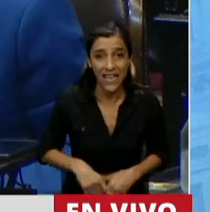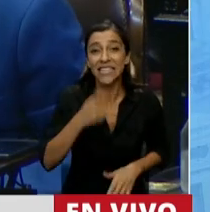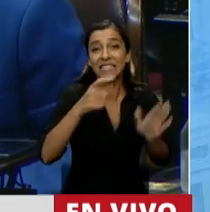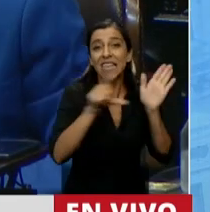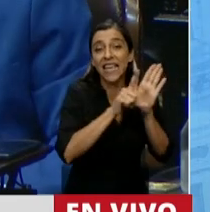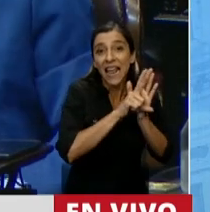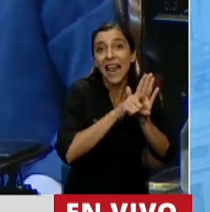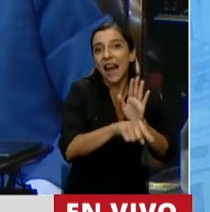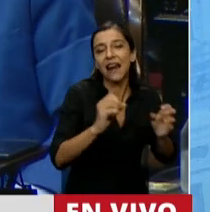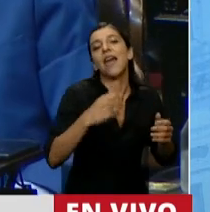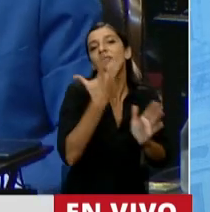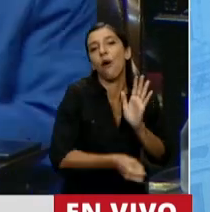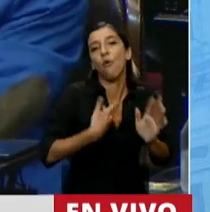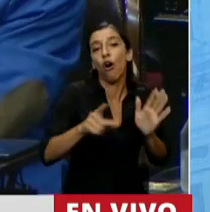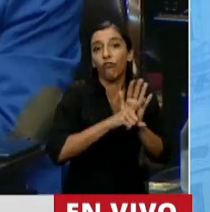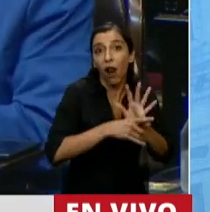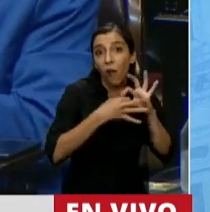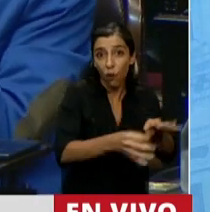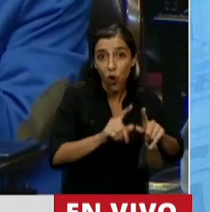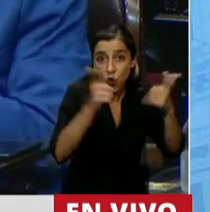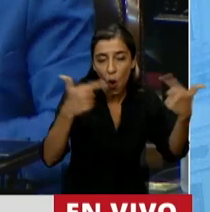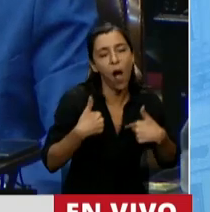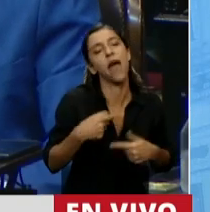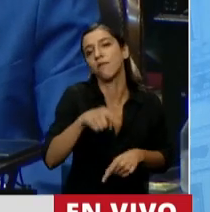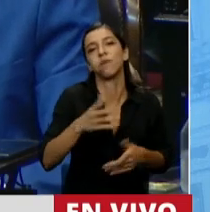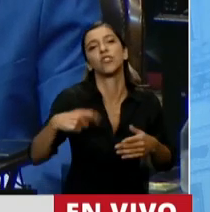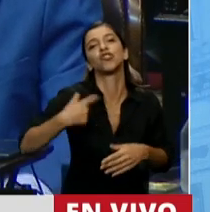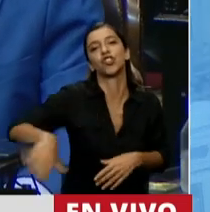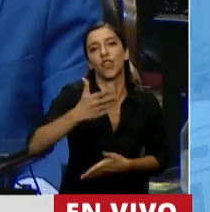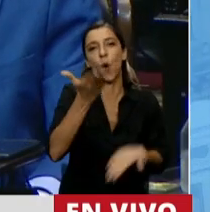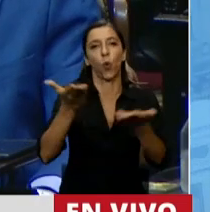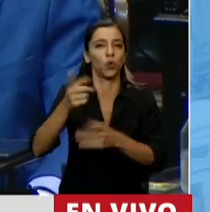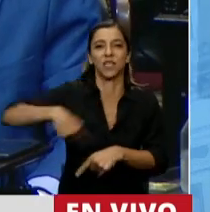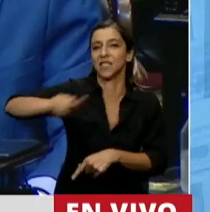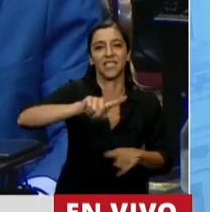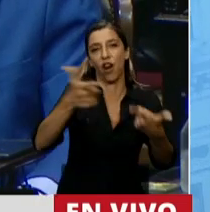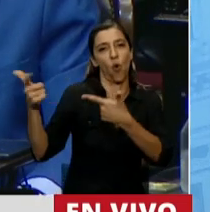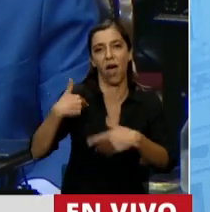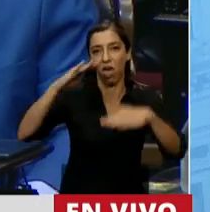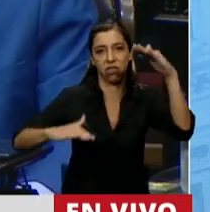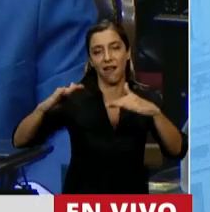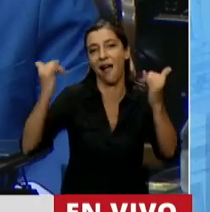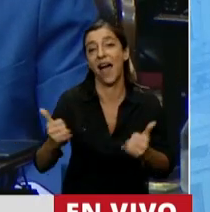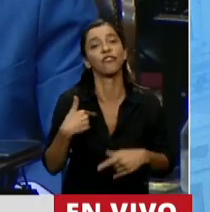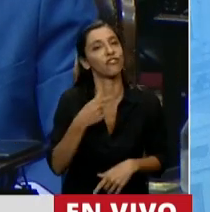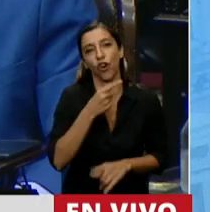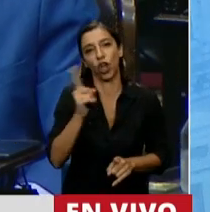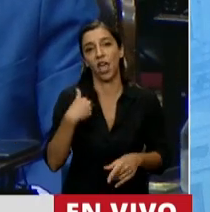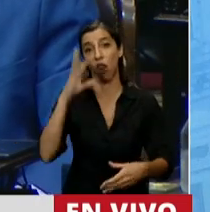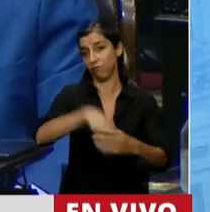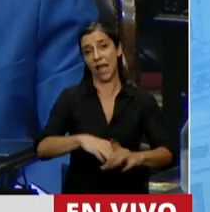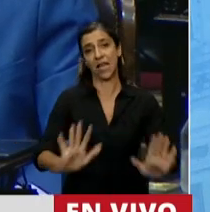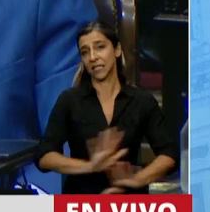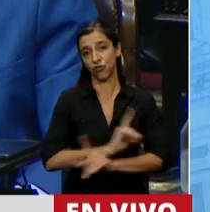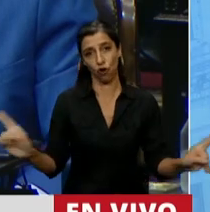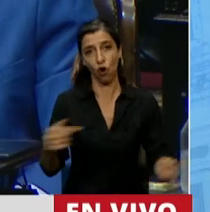social. Y yo como militante peronista no estoy dispuesta a concebir eso, a dejarlo pasar. Y por último, presidente,